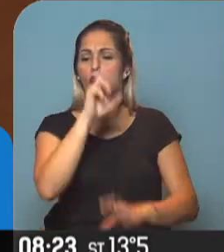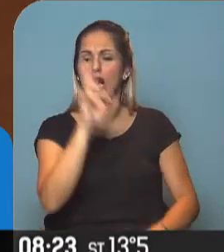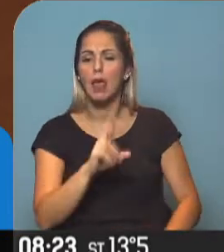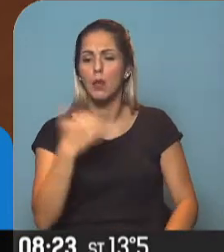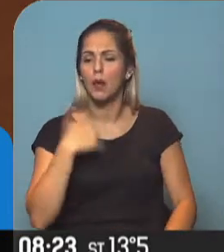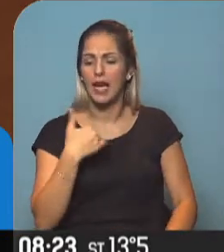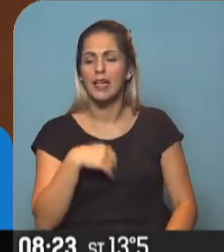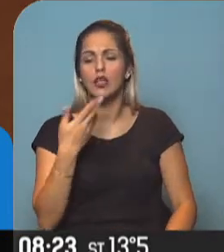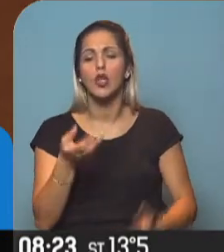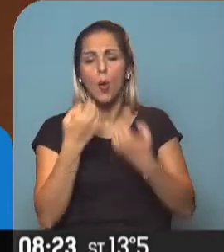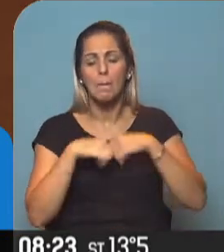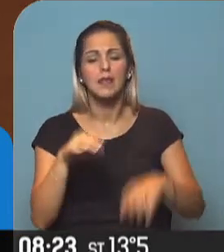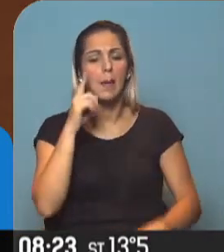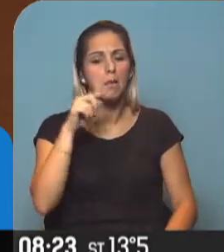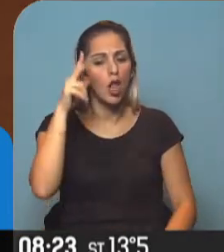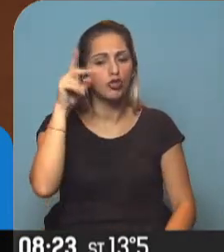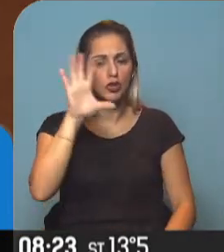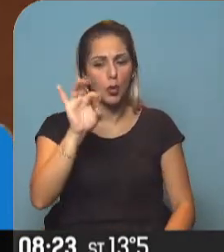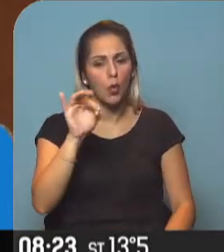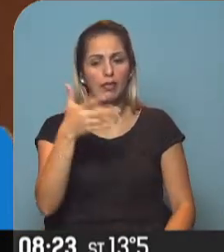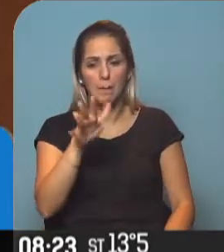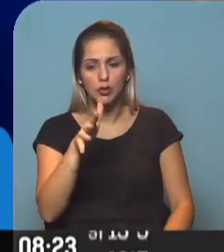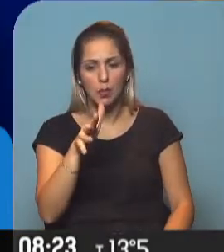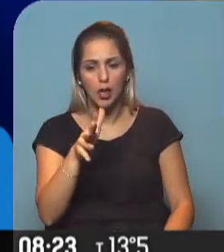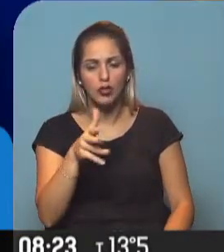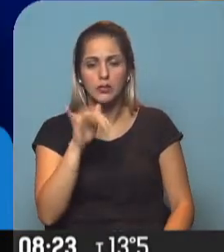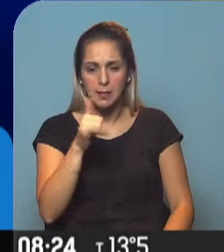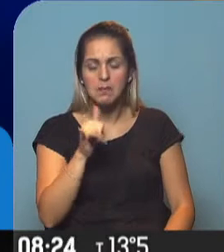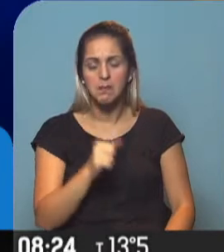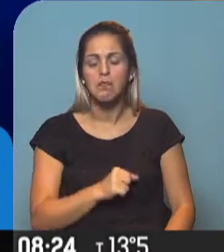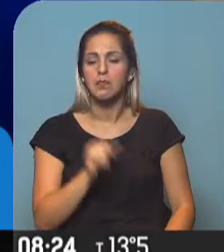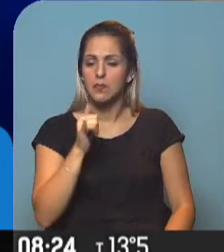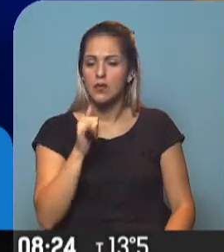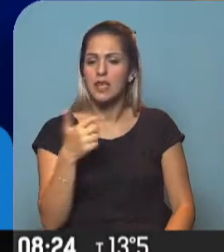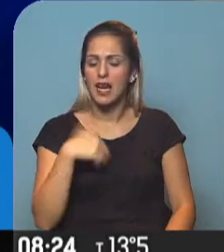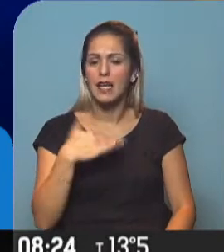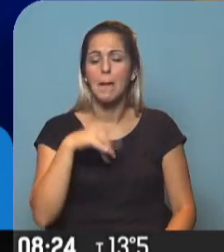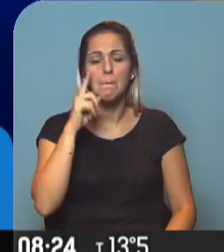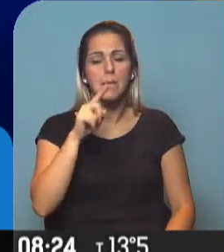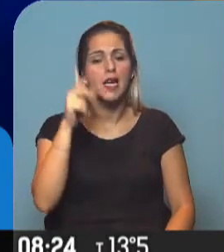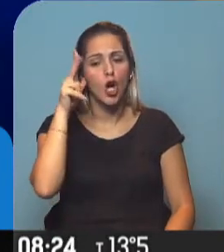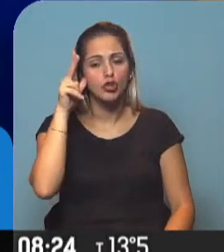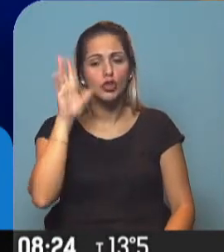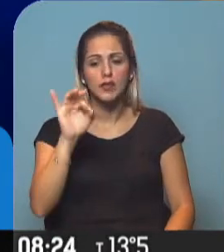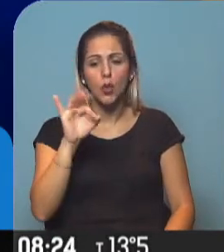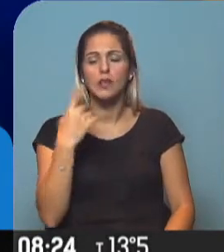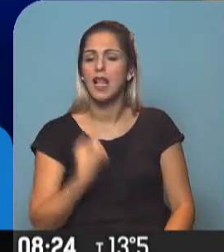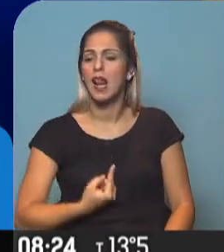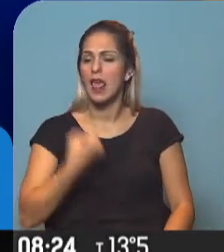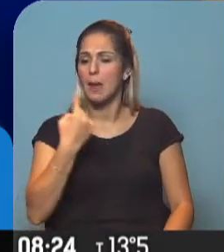punto de partida en mil 850 aproximadamente la el sindicalismo argentino 6 mil 850 las primeras